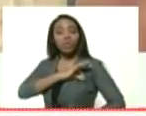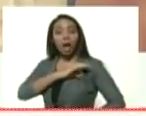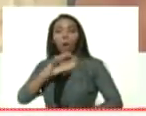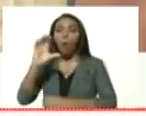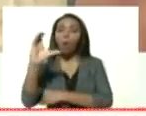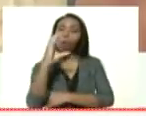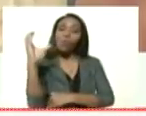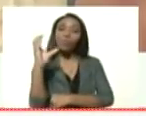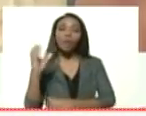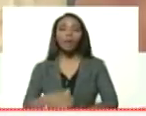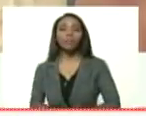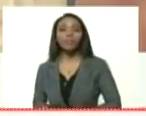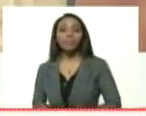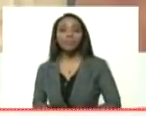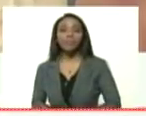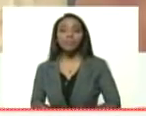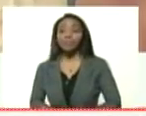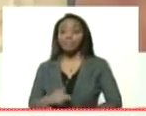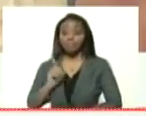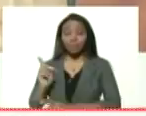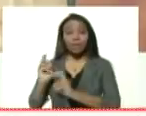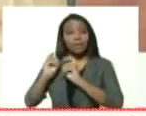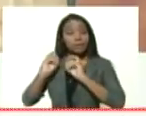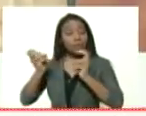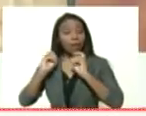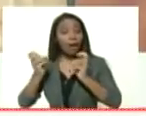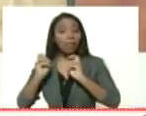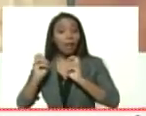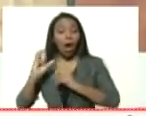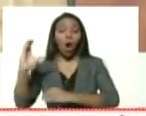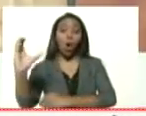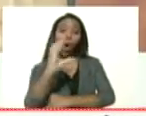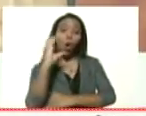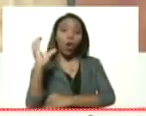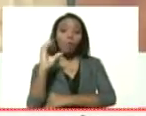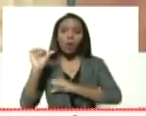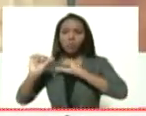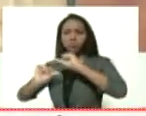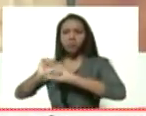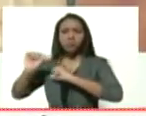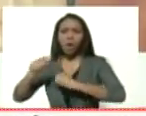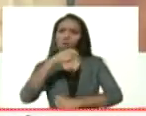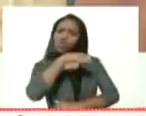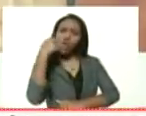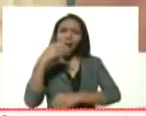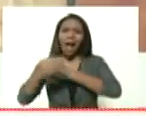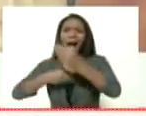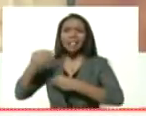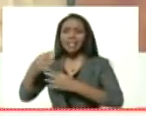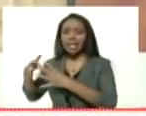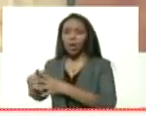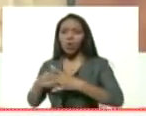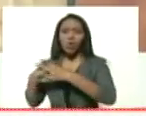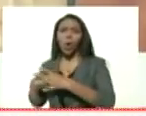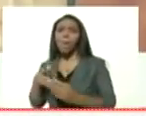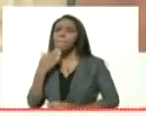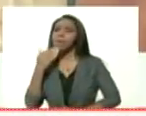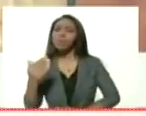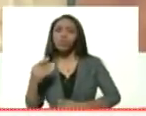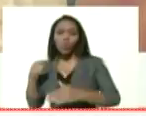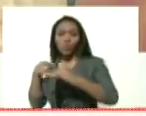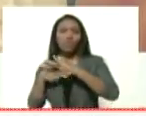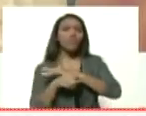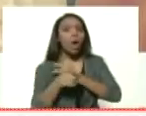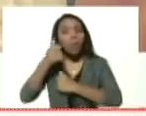colombiana. Irónicamente, es en Colombia donde se produce la droga que Estados Unidos permite entrar y que su